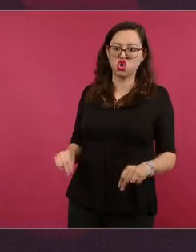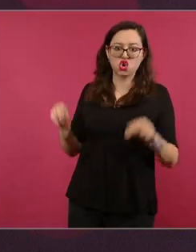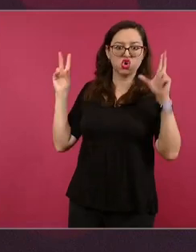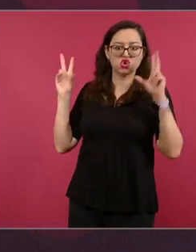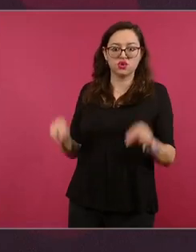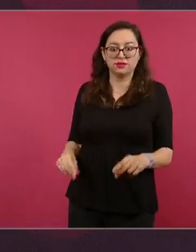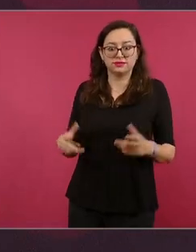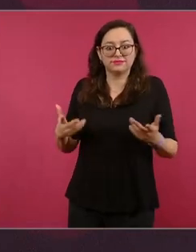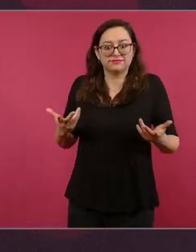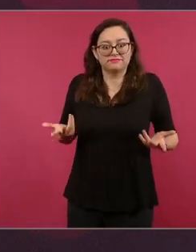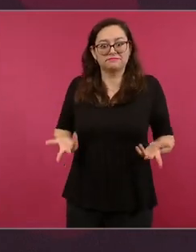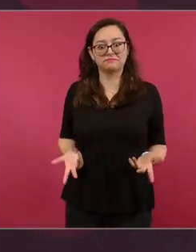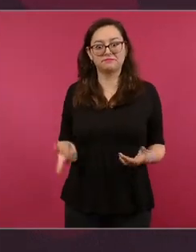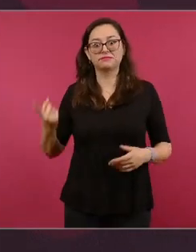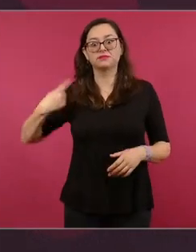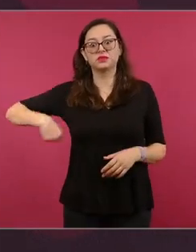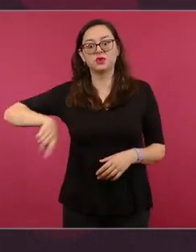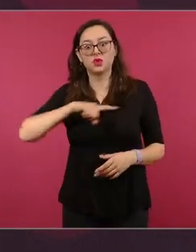que nosotros